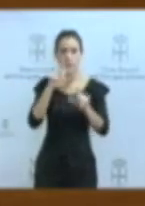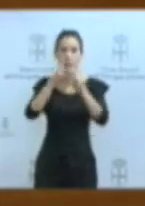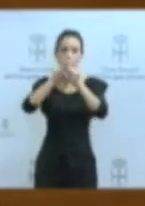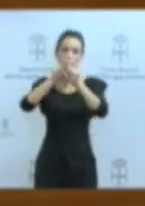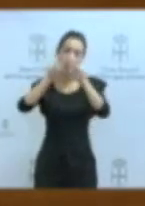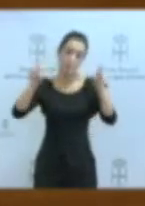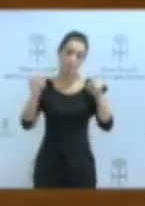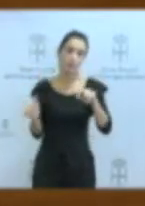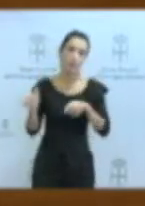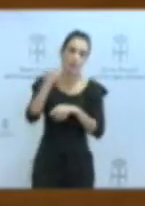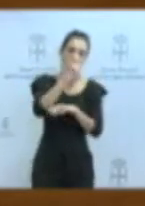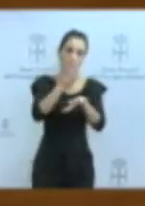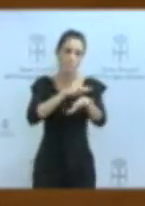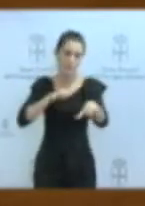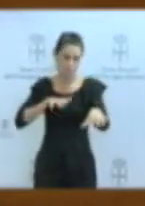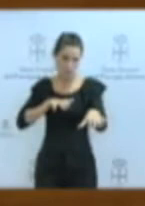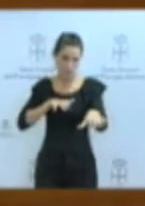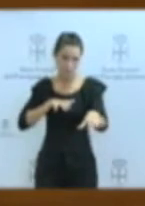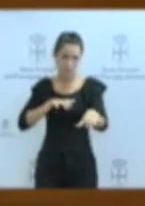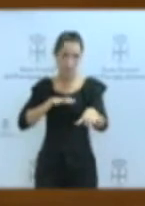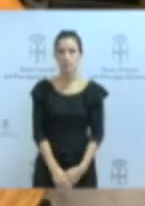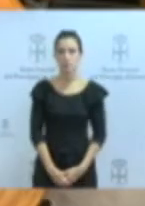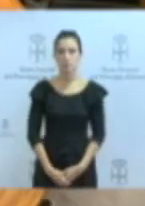potencialmente podrían dar ese servicio de conexión.